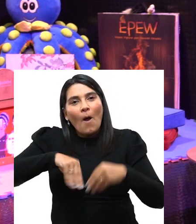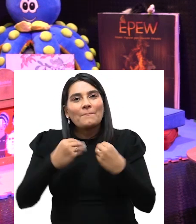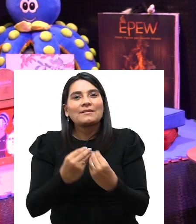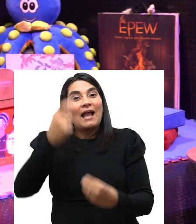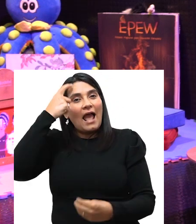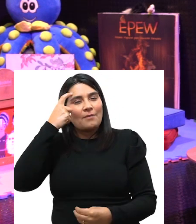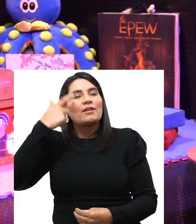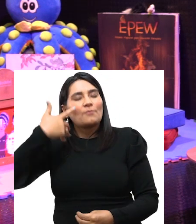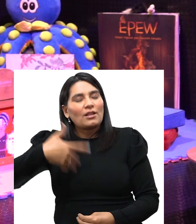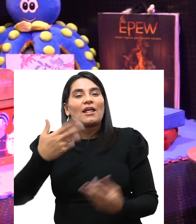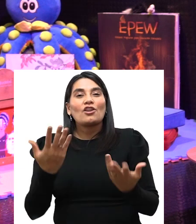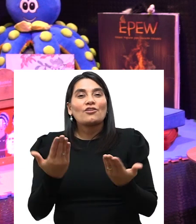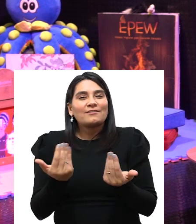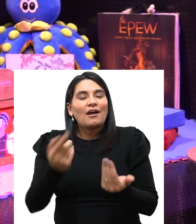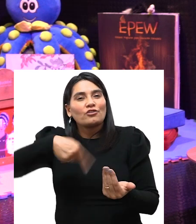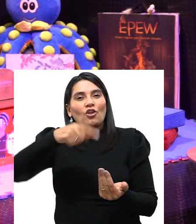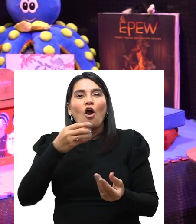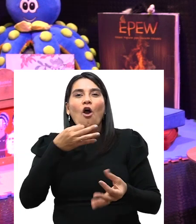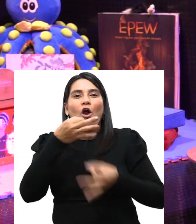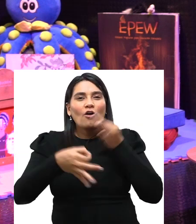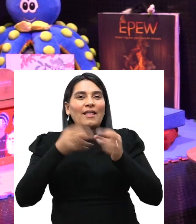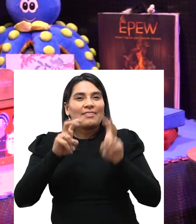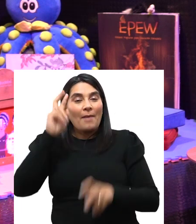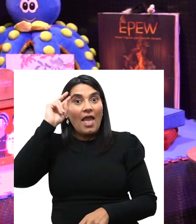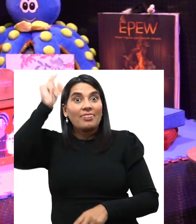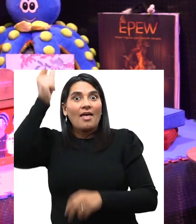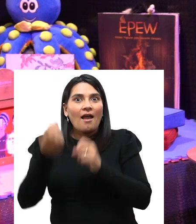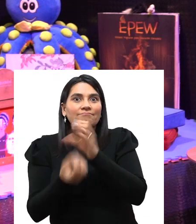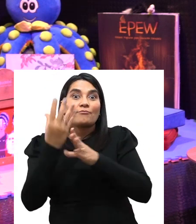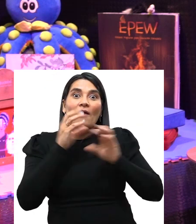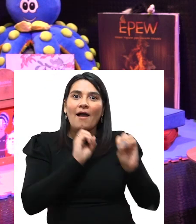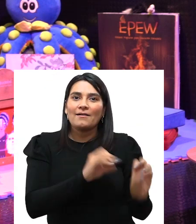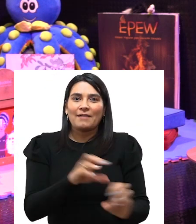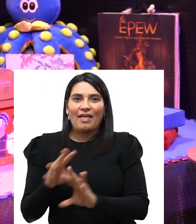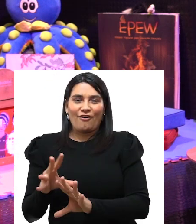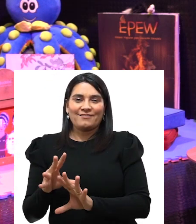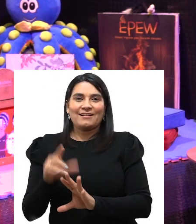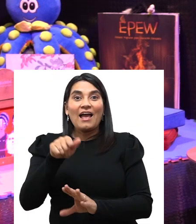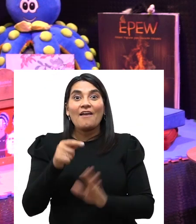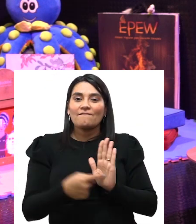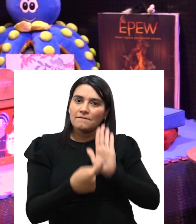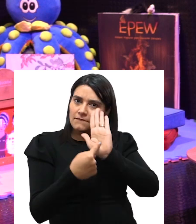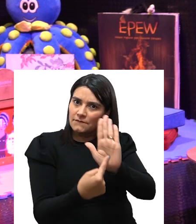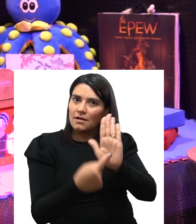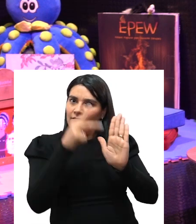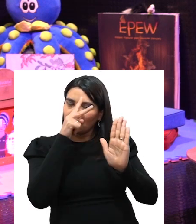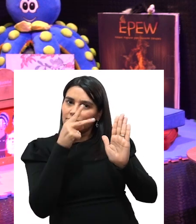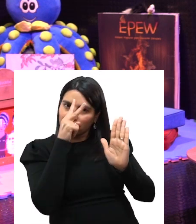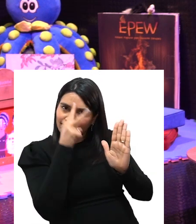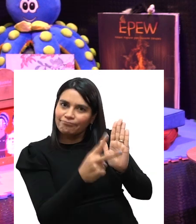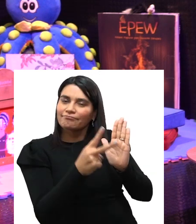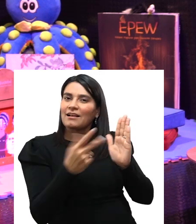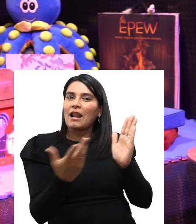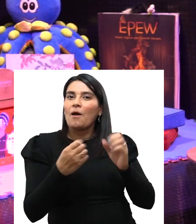necesario hablar de innovación pedagógica. Y con ella, valorar, visibilizar, reforzar, por supuesto, el